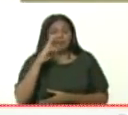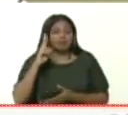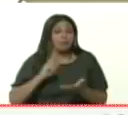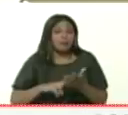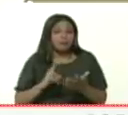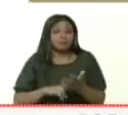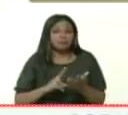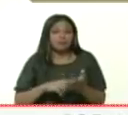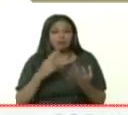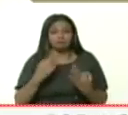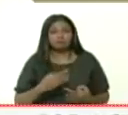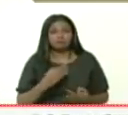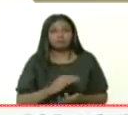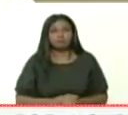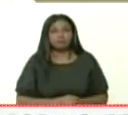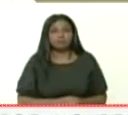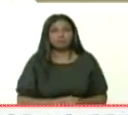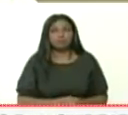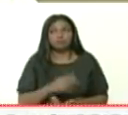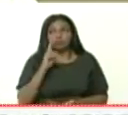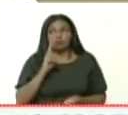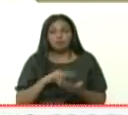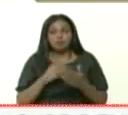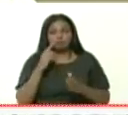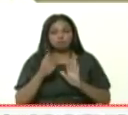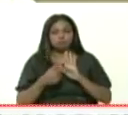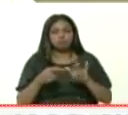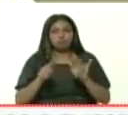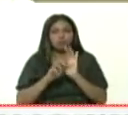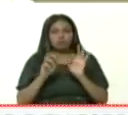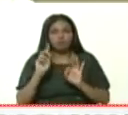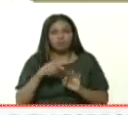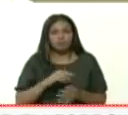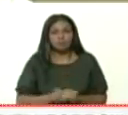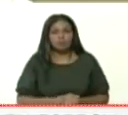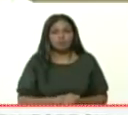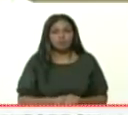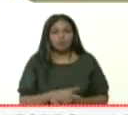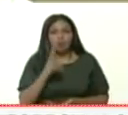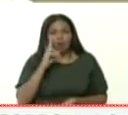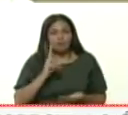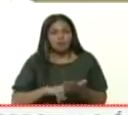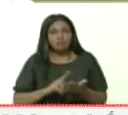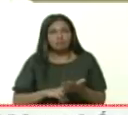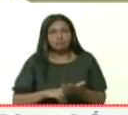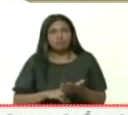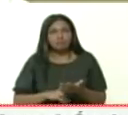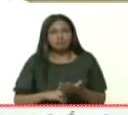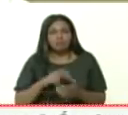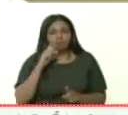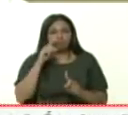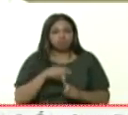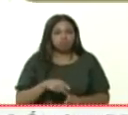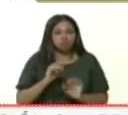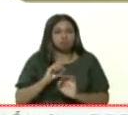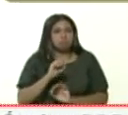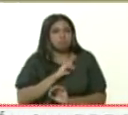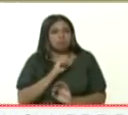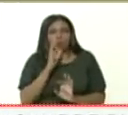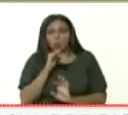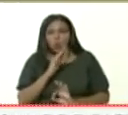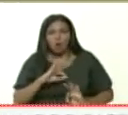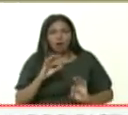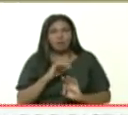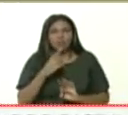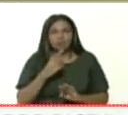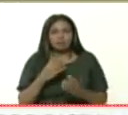es la verdad. La verdad ha salido. Y con la verdad ni ofendo ni temo, decían